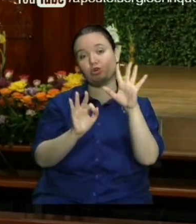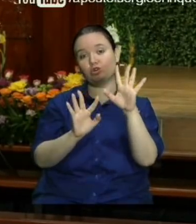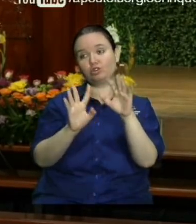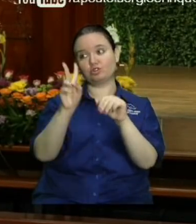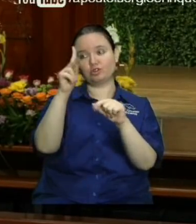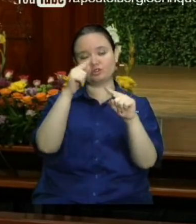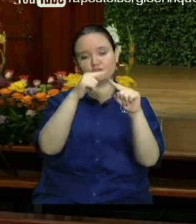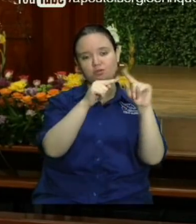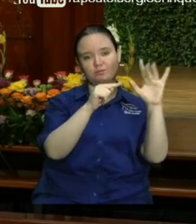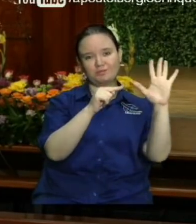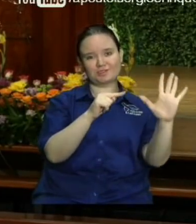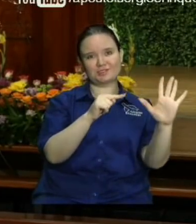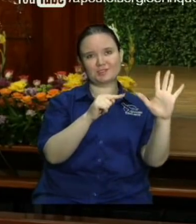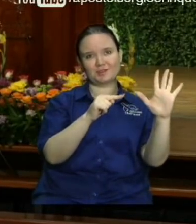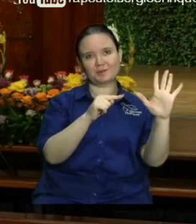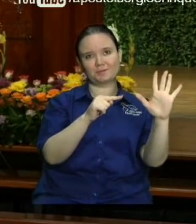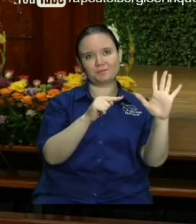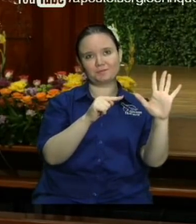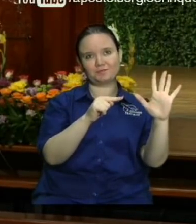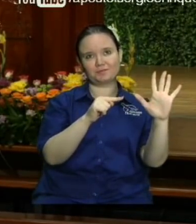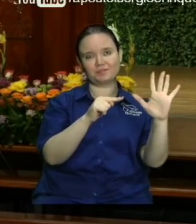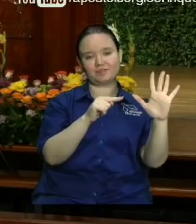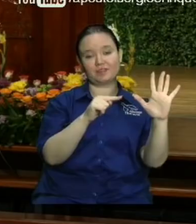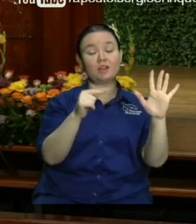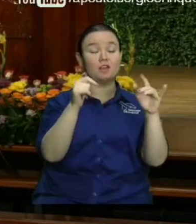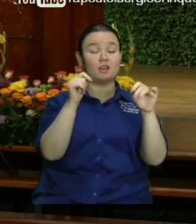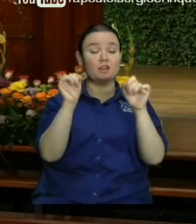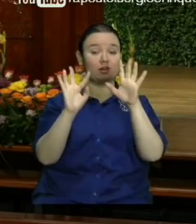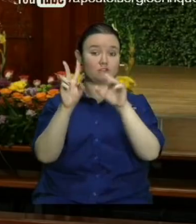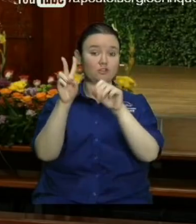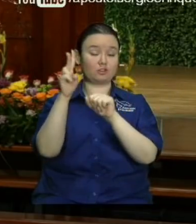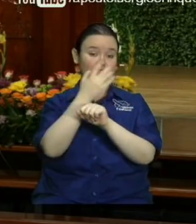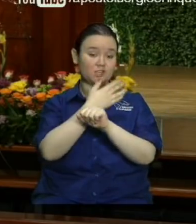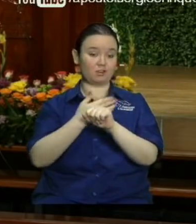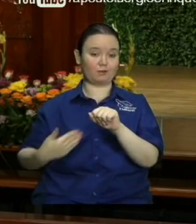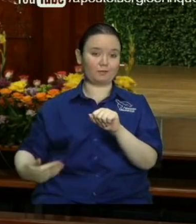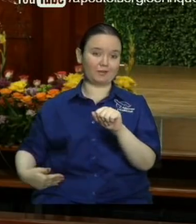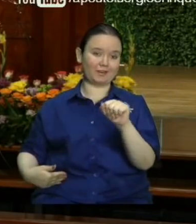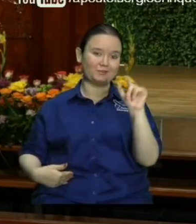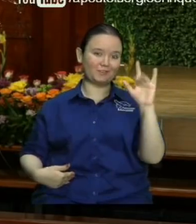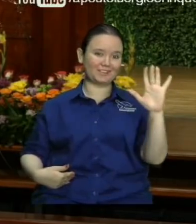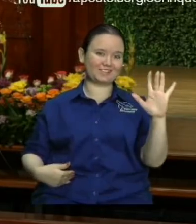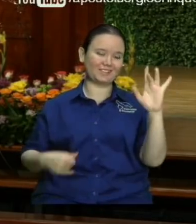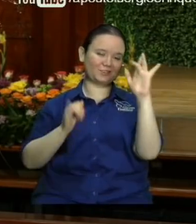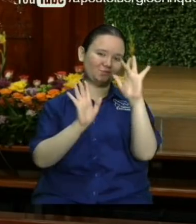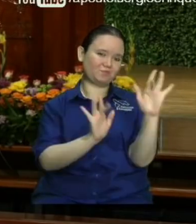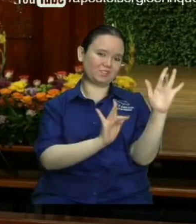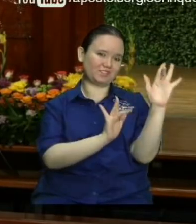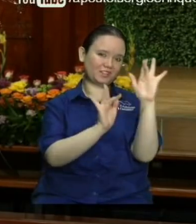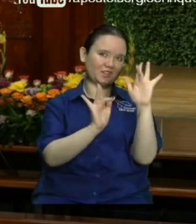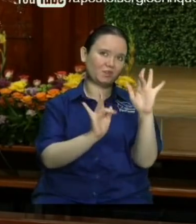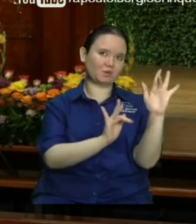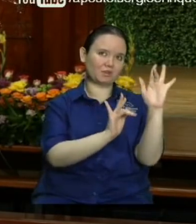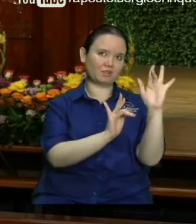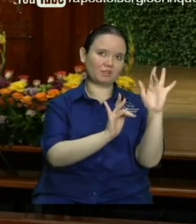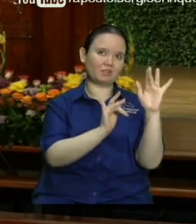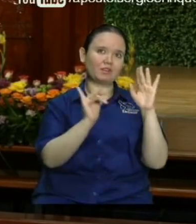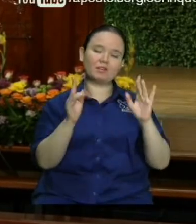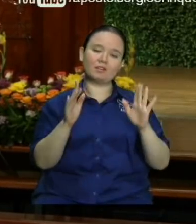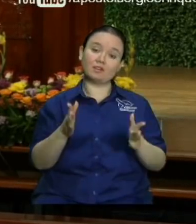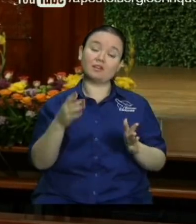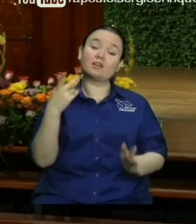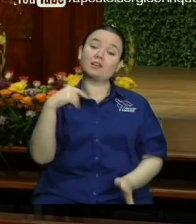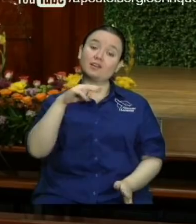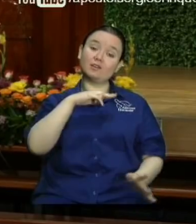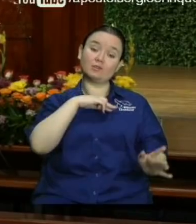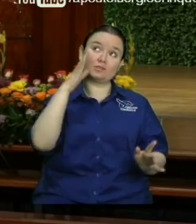5, el que alcance el gobierno por la gracia, que tiene un significado bien bonito, que los cumplió nuestro